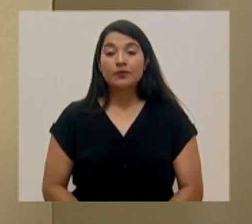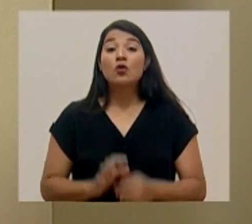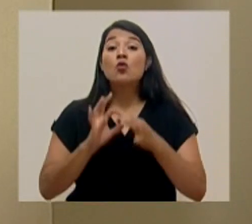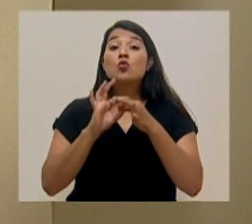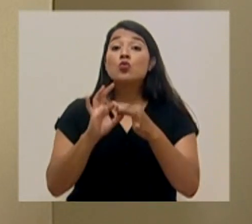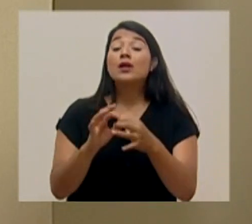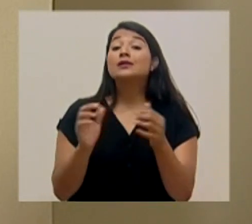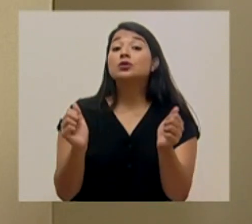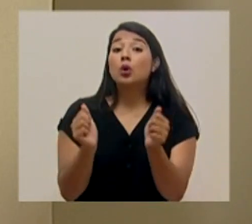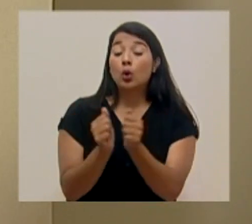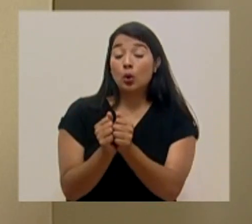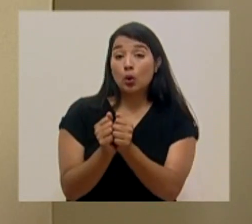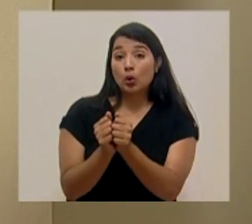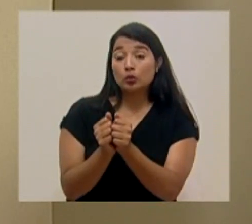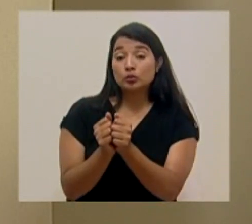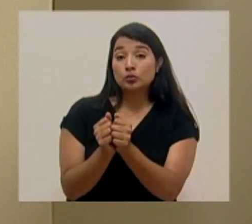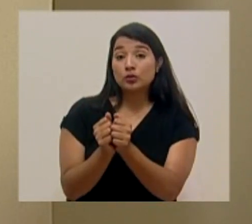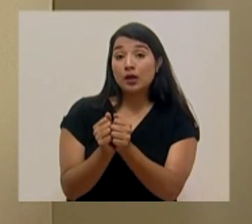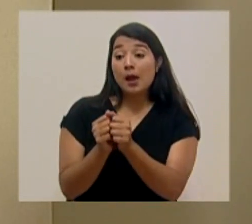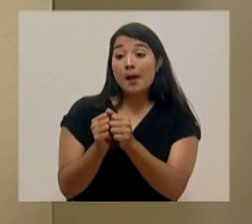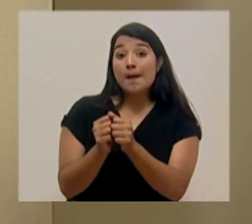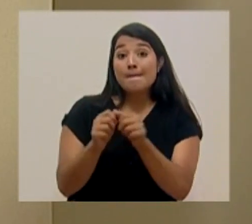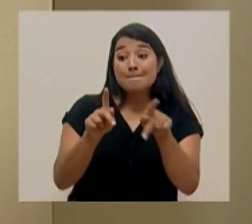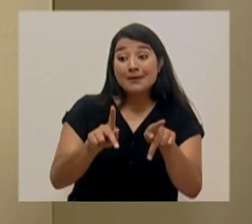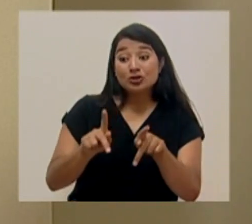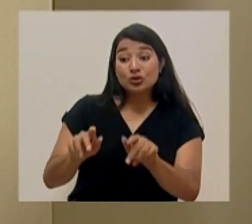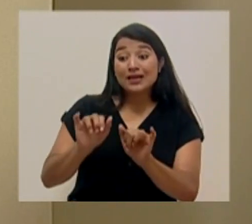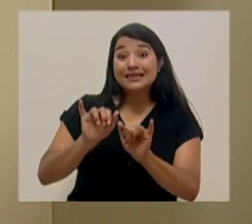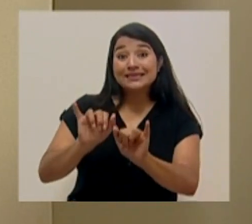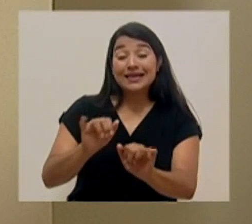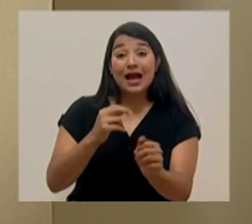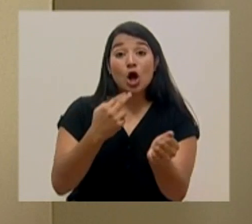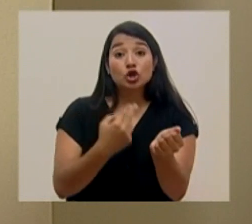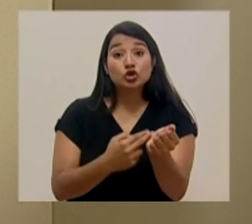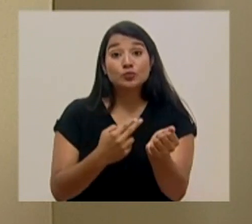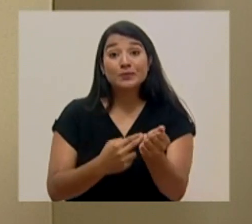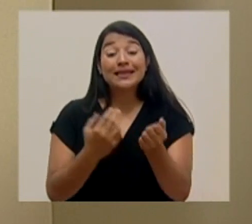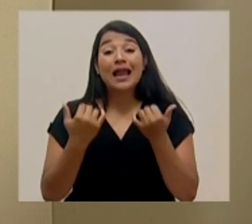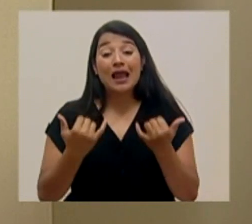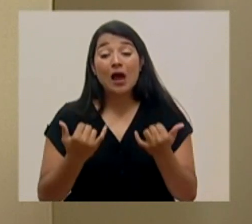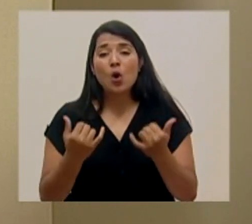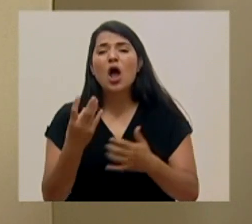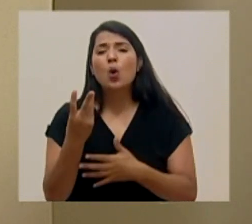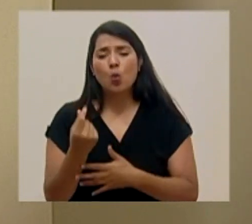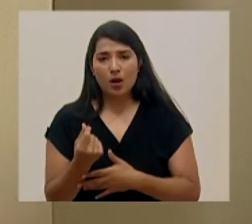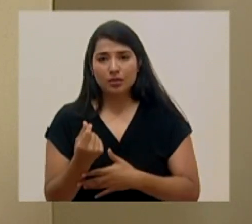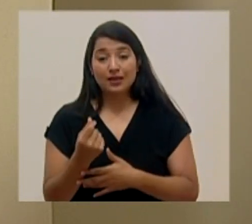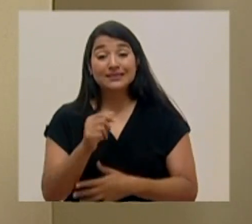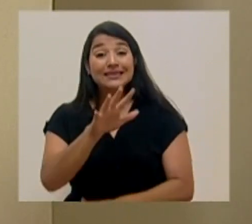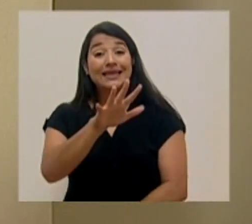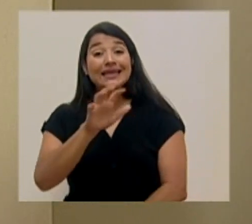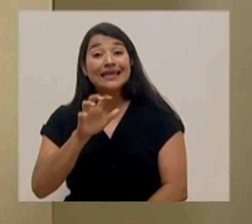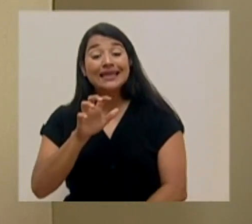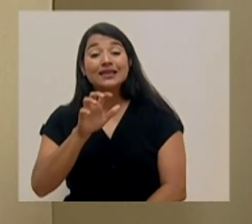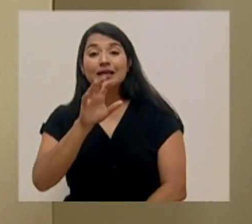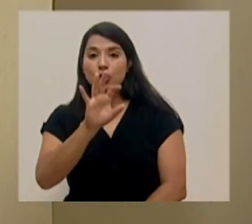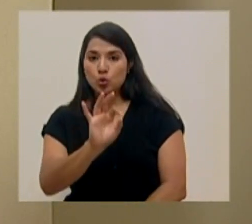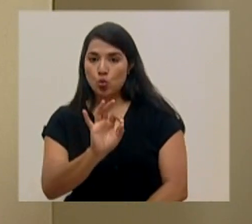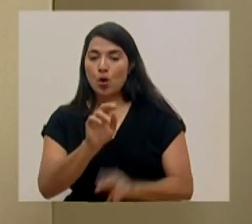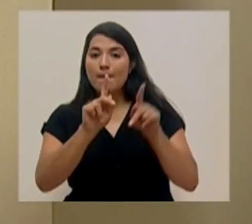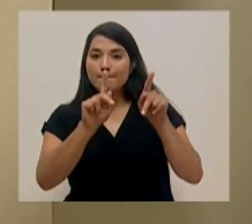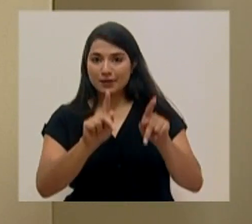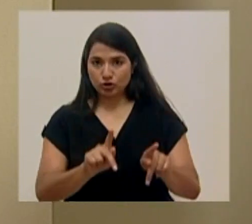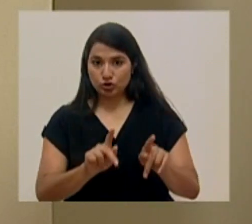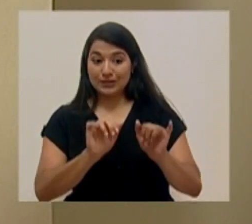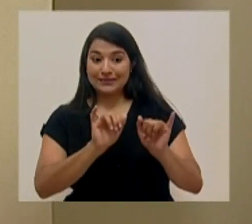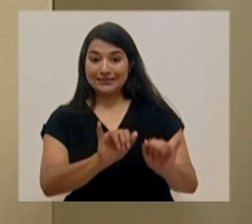Con respecto a las personas hospitalizadas, en este momento se registran 509